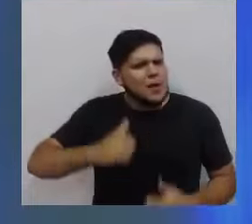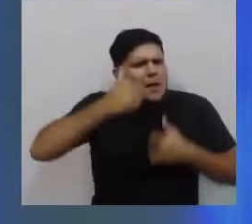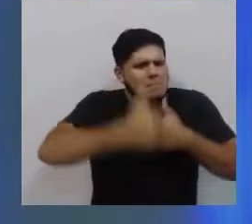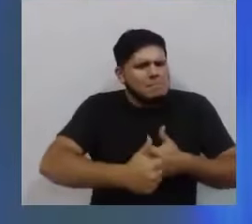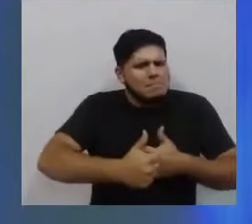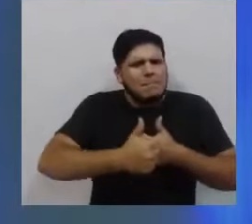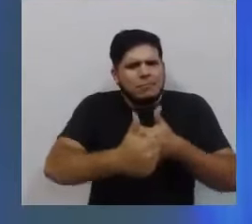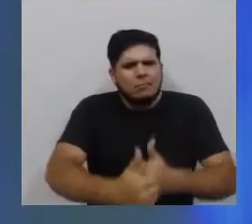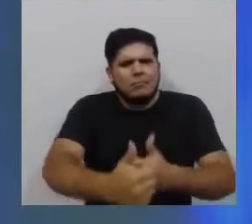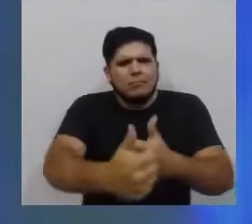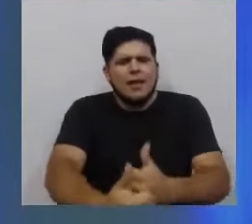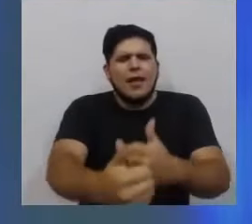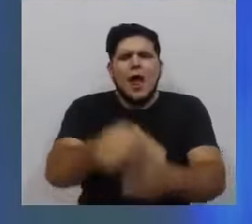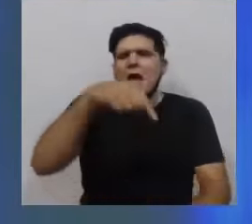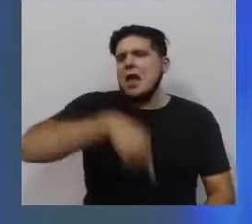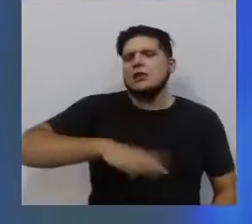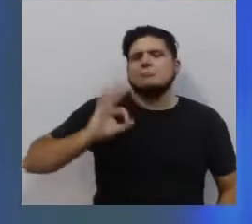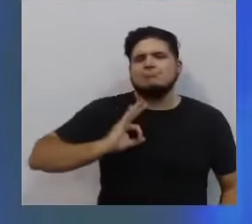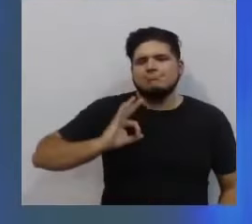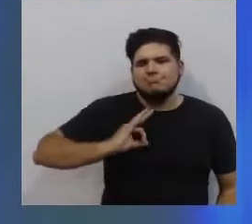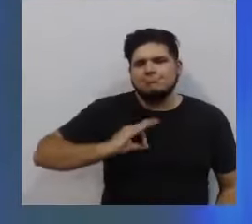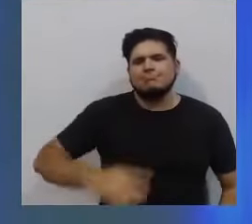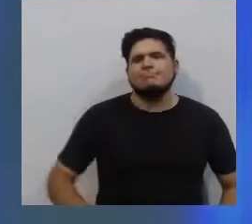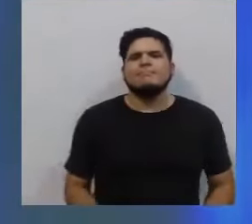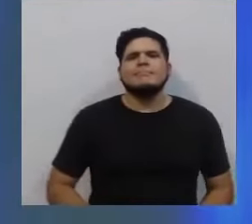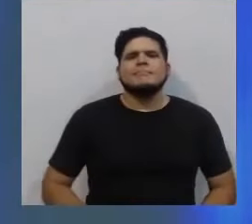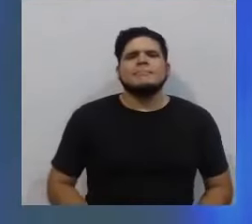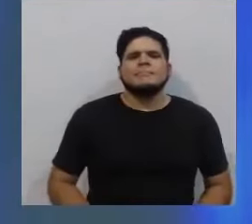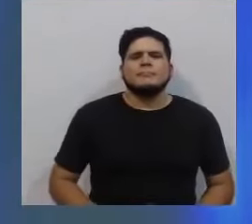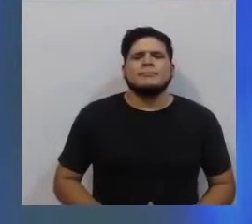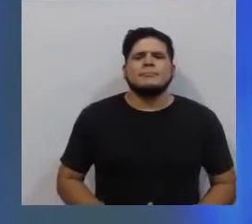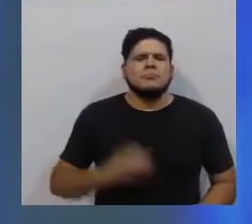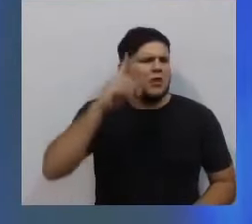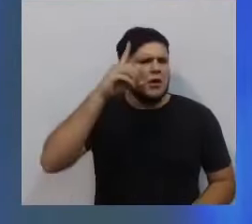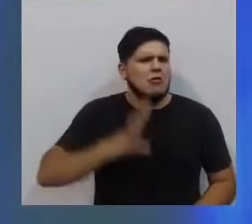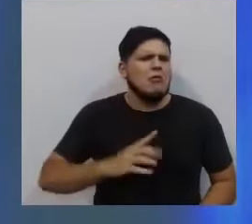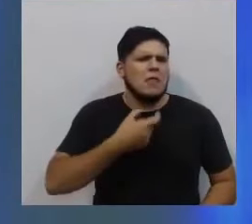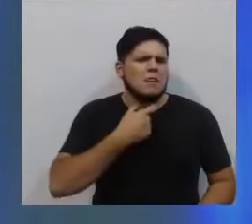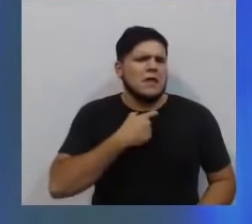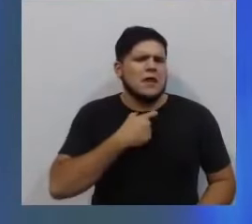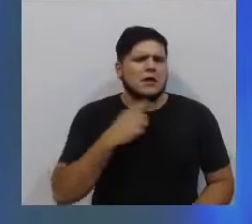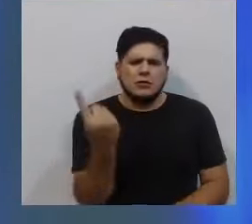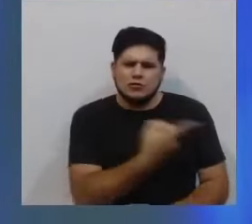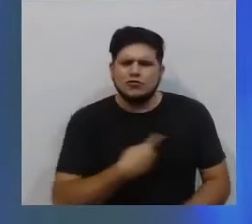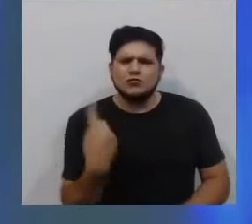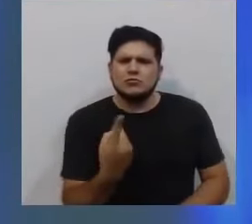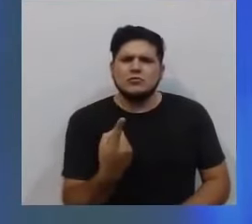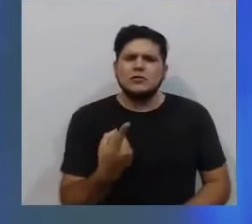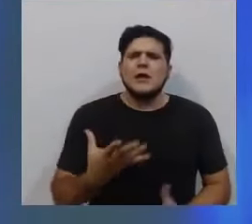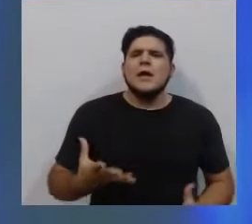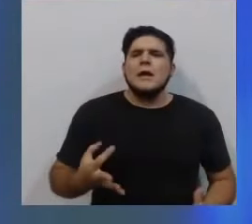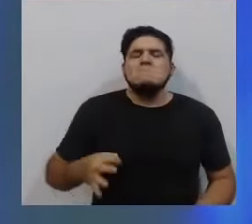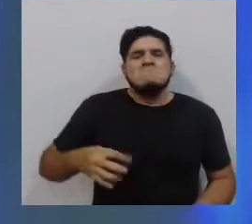conviene porque él desea para sus hijos siempre el bien una